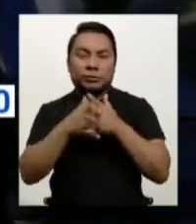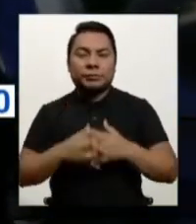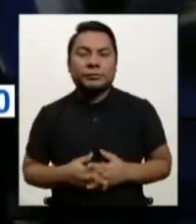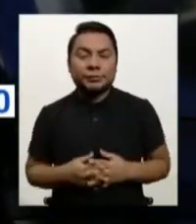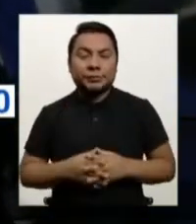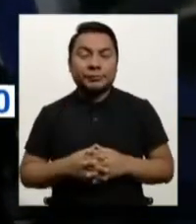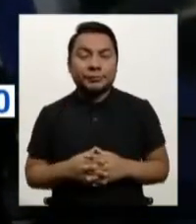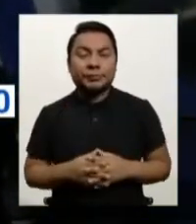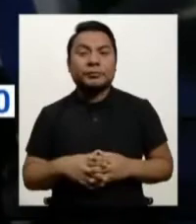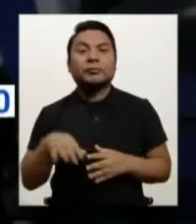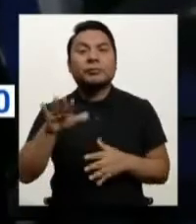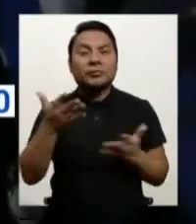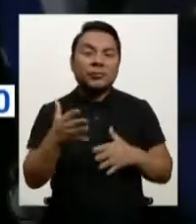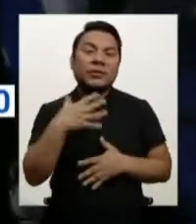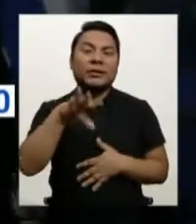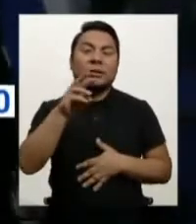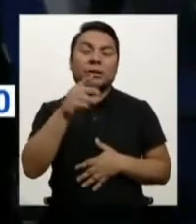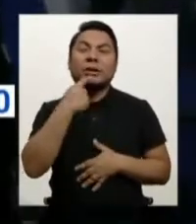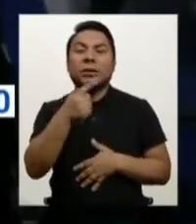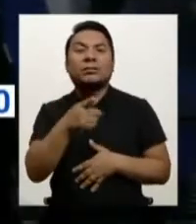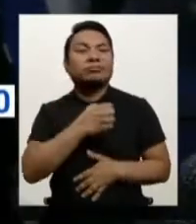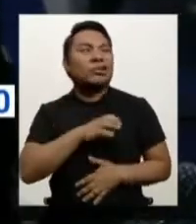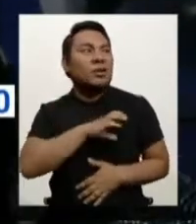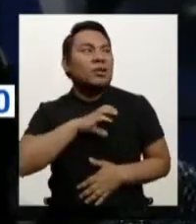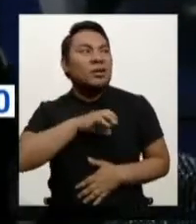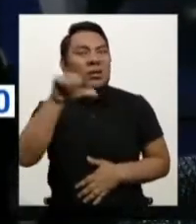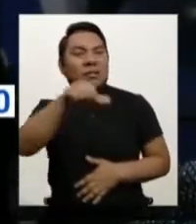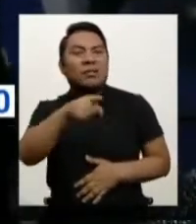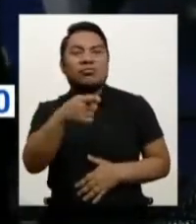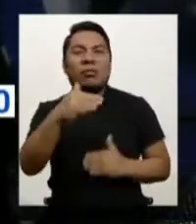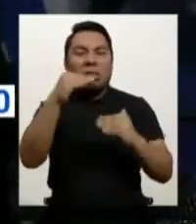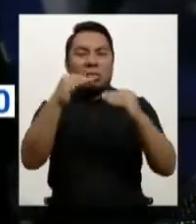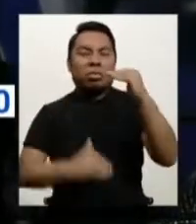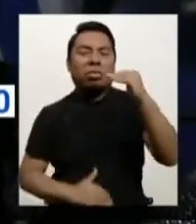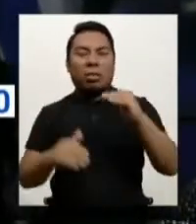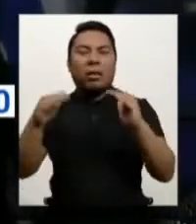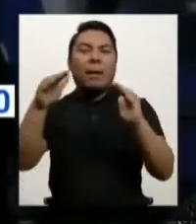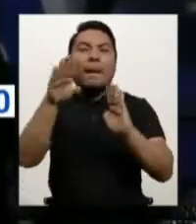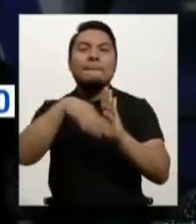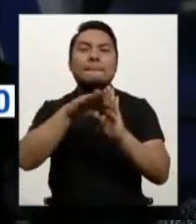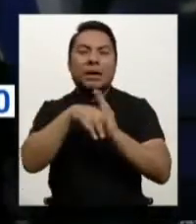Ese es el caso, solo en la forma en que se comporta y ve un nivel tan bajo, lo creo.